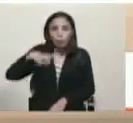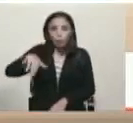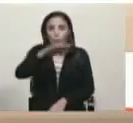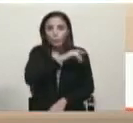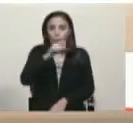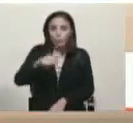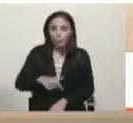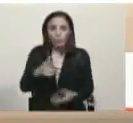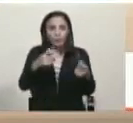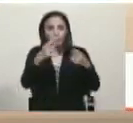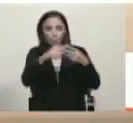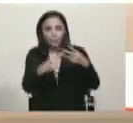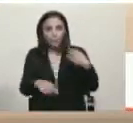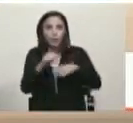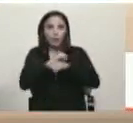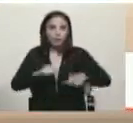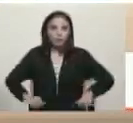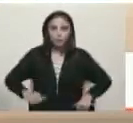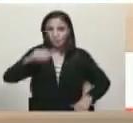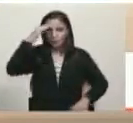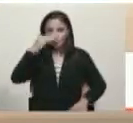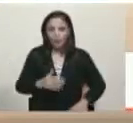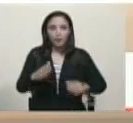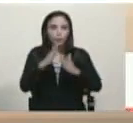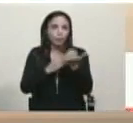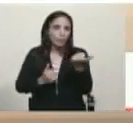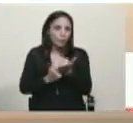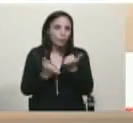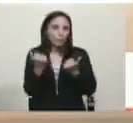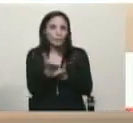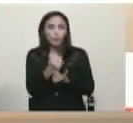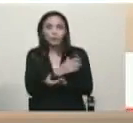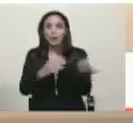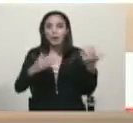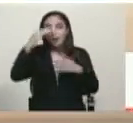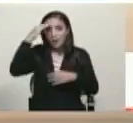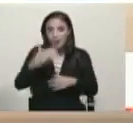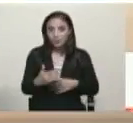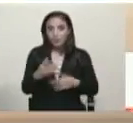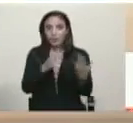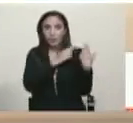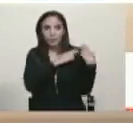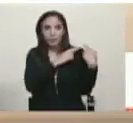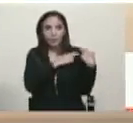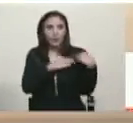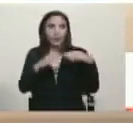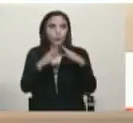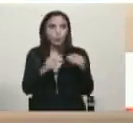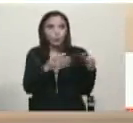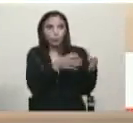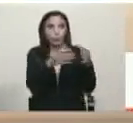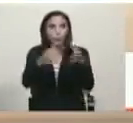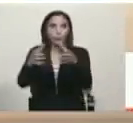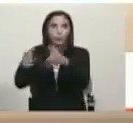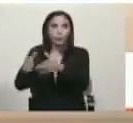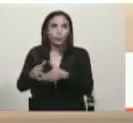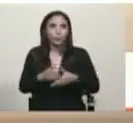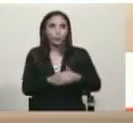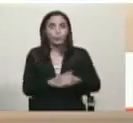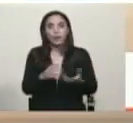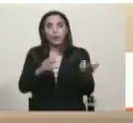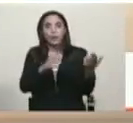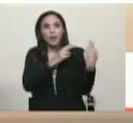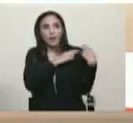la Fuerza Armada Nacional Bolivariana que nos acompaña, su comandante de SODI, el general de división Barrios Torres, jefe de la